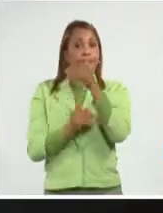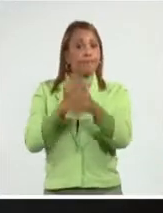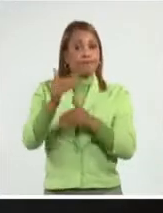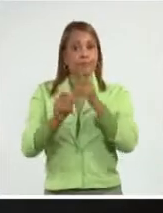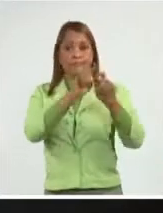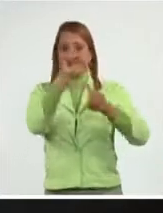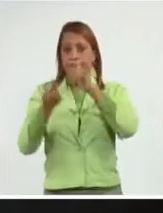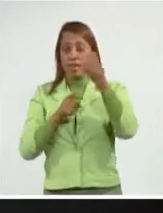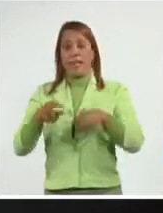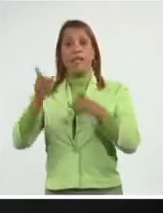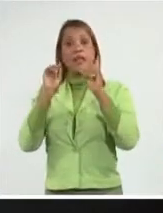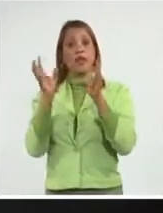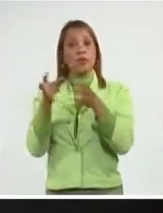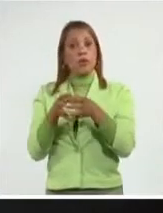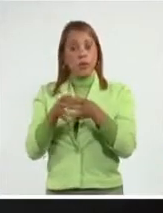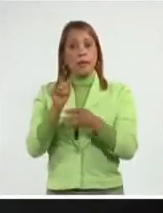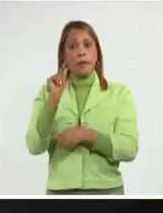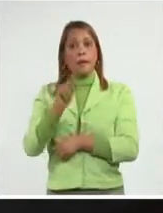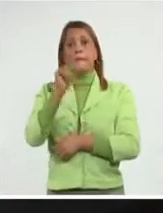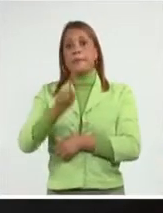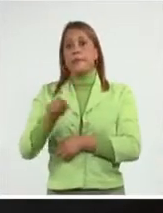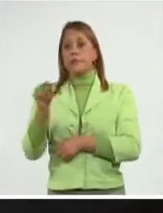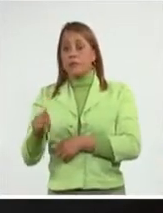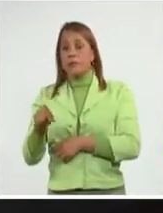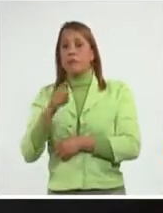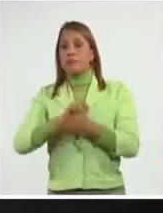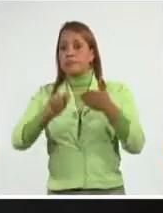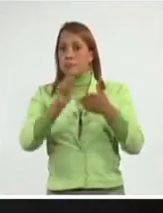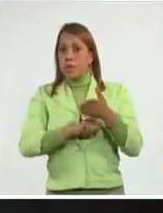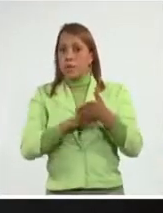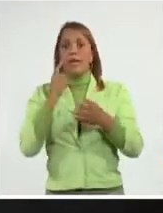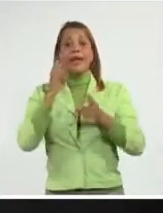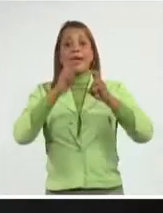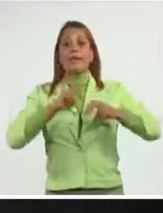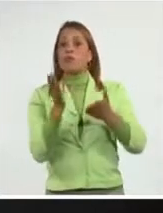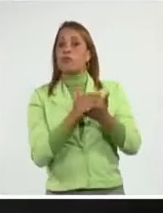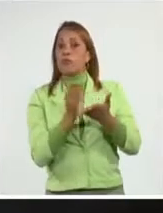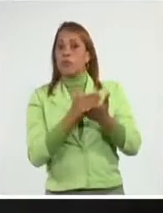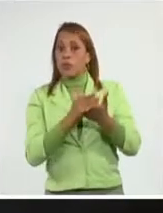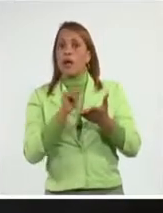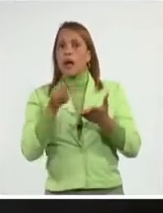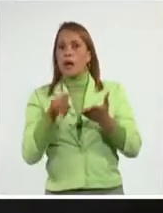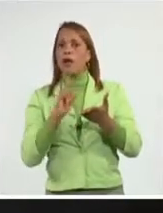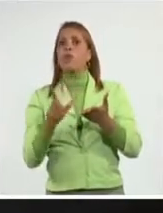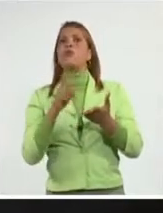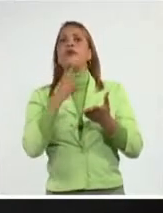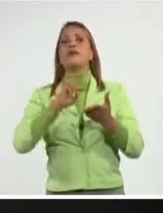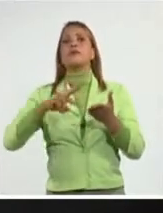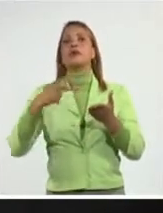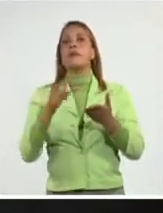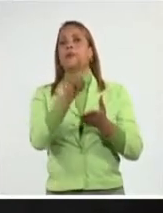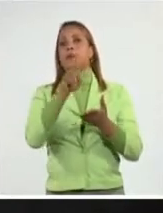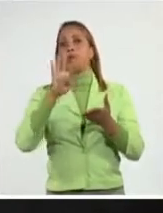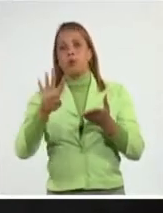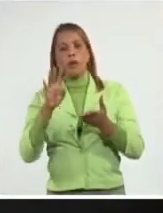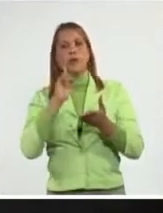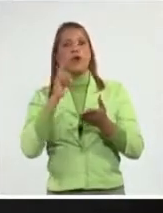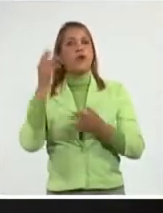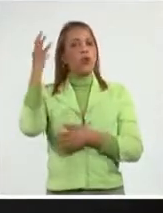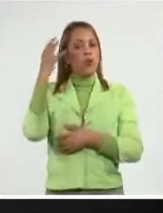esta reunión, que los electores hagan un estudio del código, que hoy hay una versión 24, ya se le ha hecho llegar a las autoridades